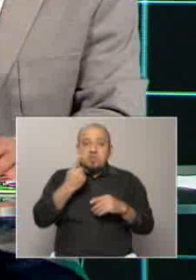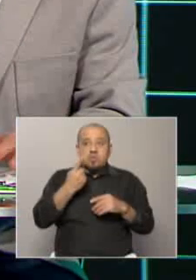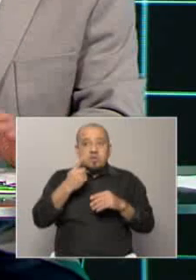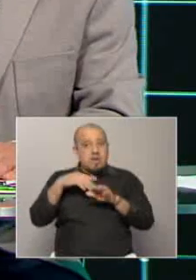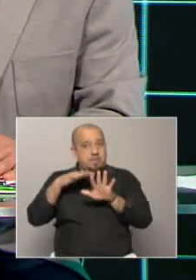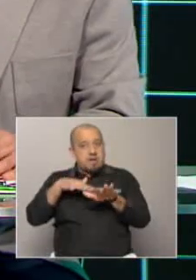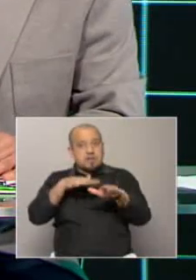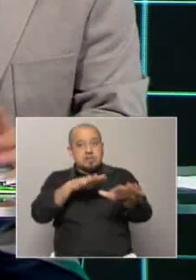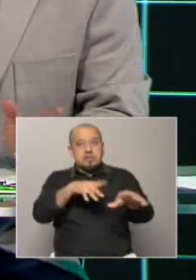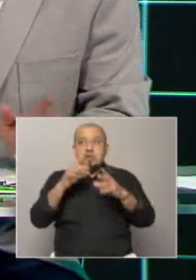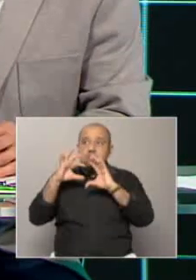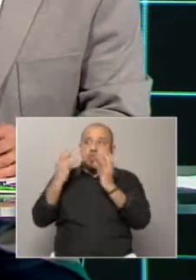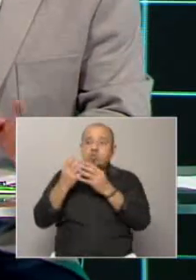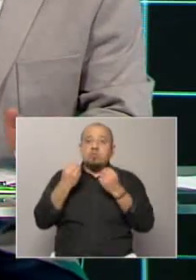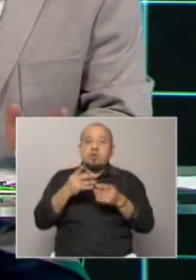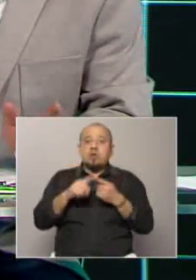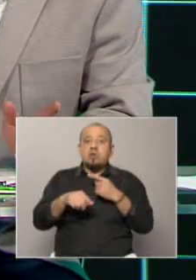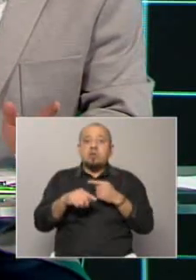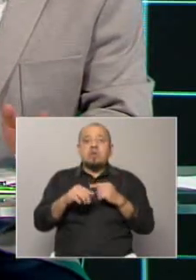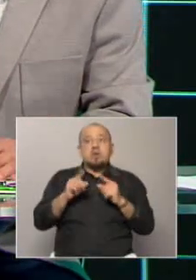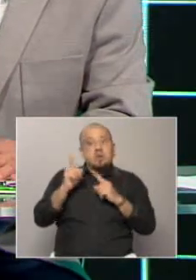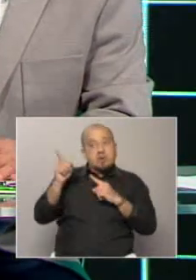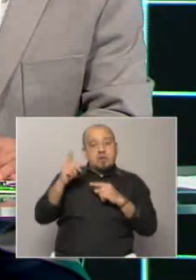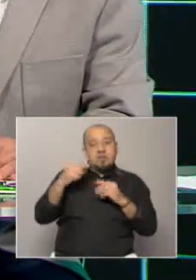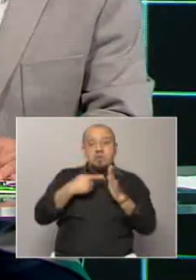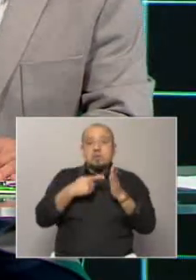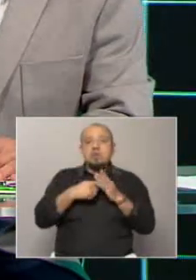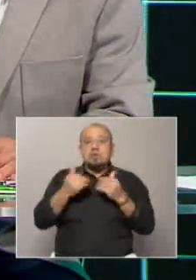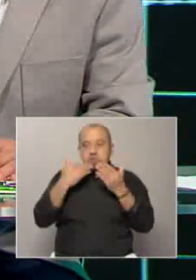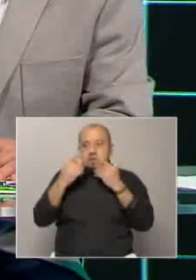varios lugares del mundo, porque están los antitodo también en Buenos Aires.